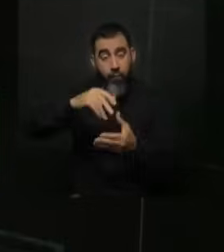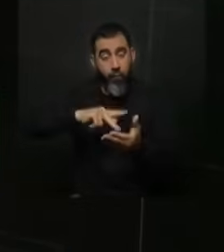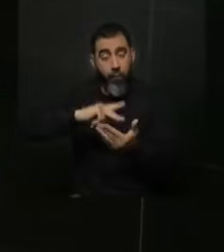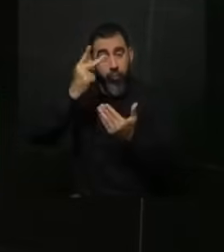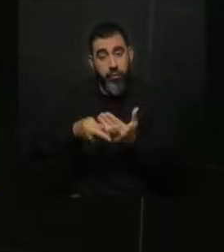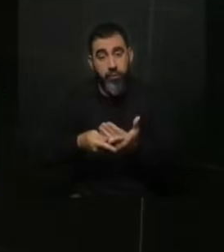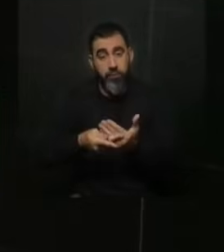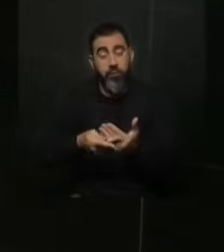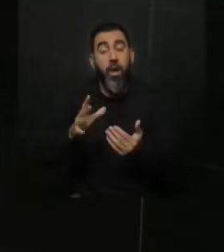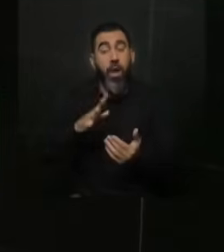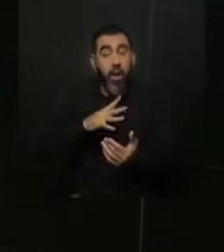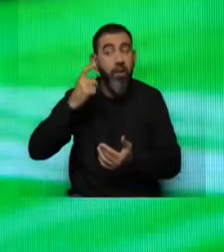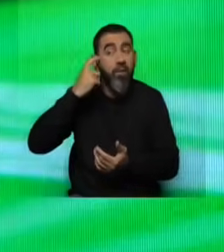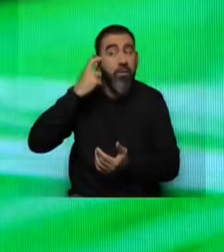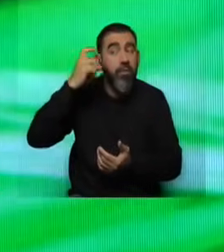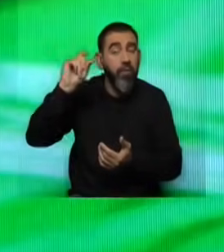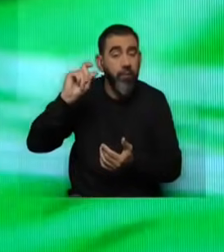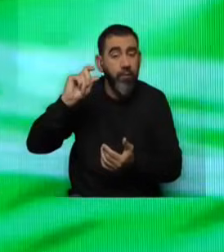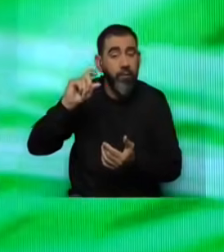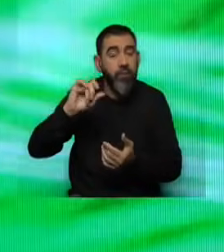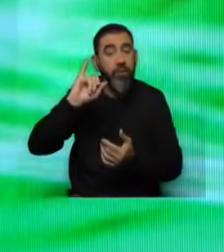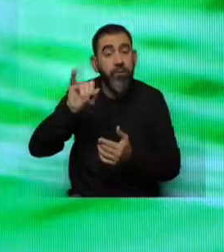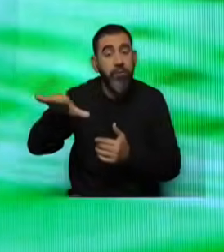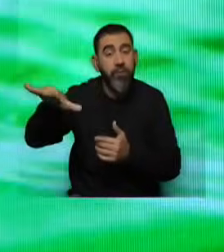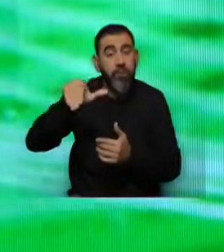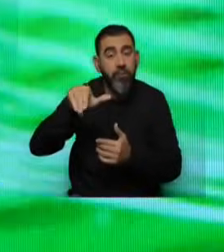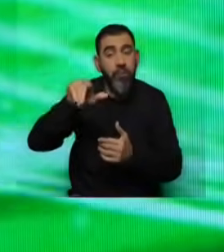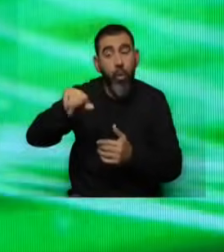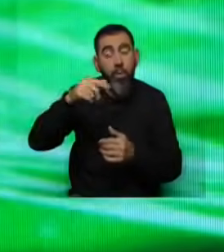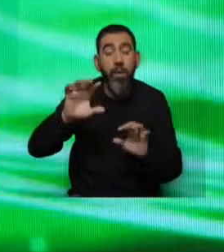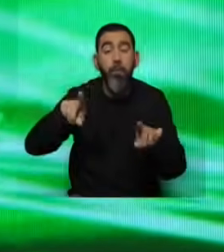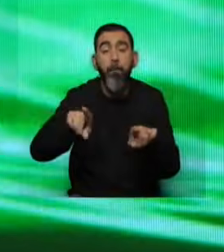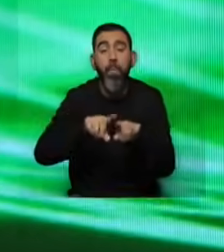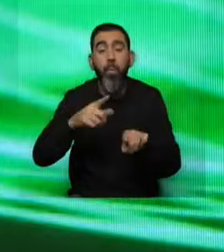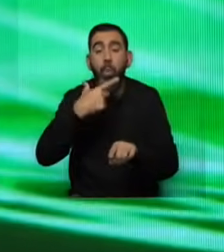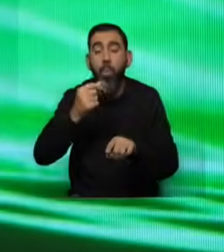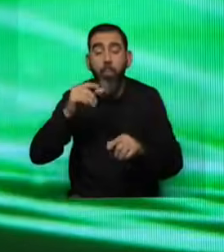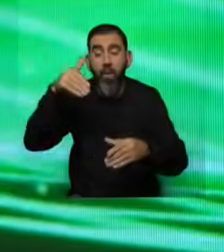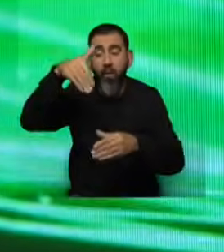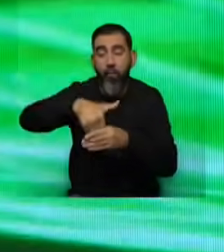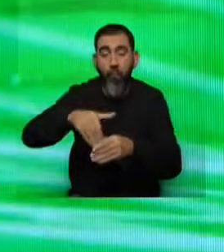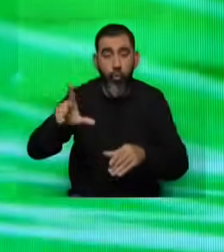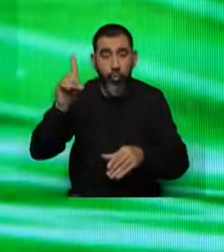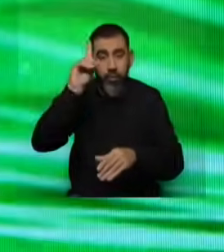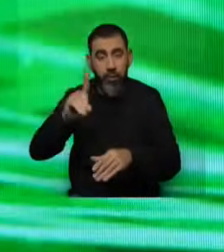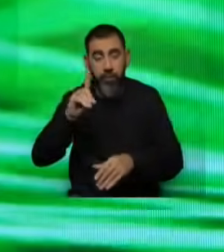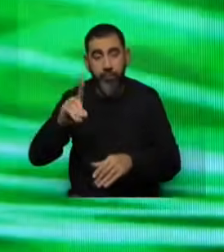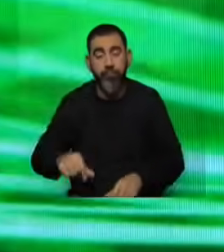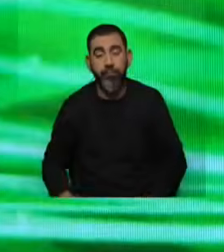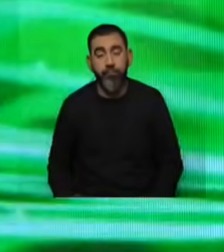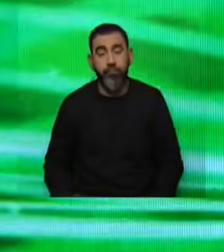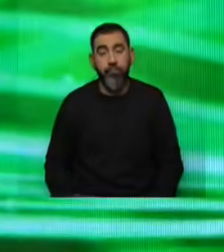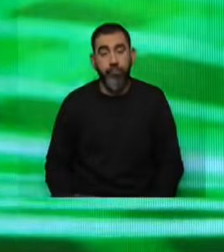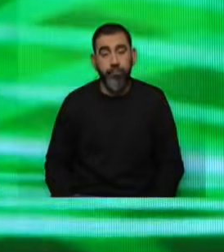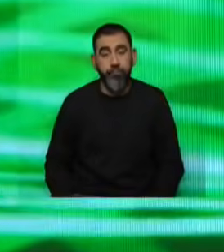Comisión y había una idea de tratar de citar una extraordinaria este mismo jueves para darle media sanción al texto como se pone